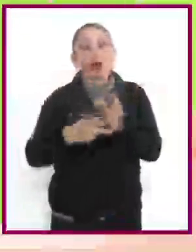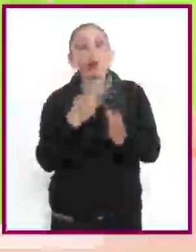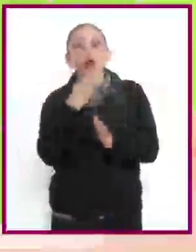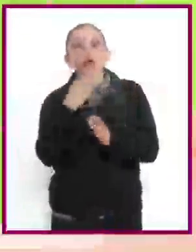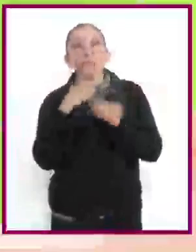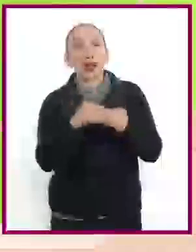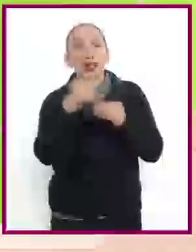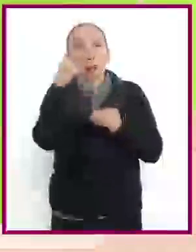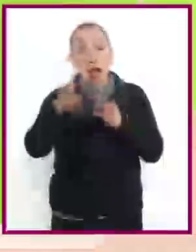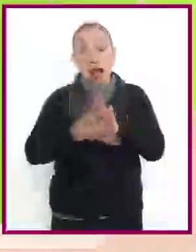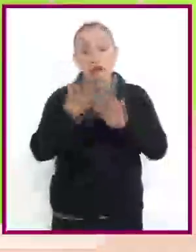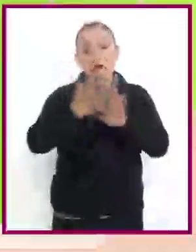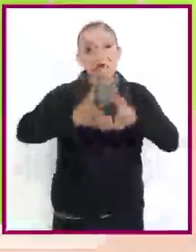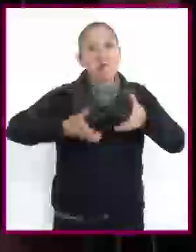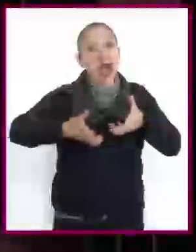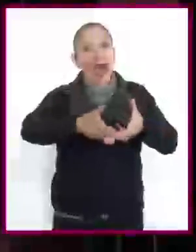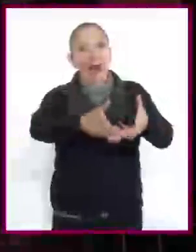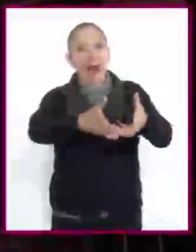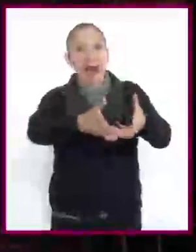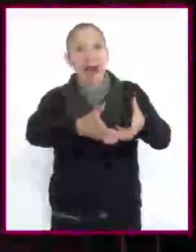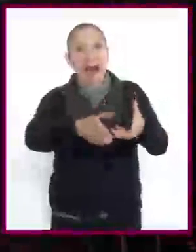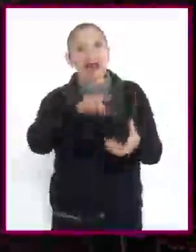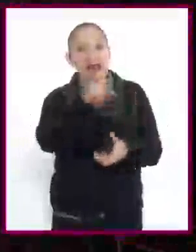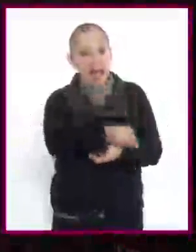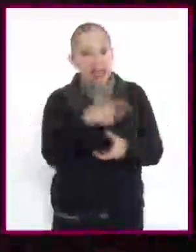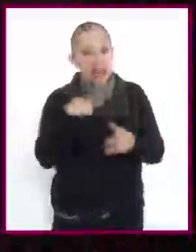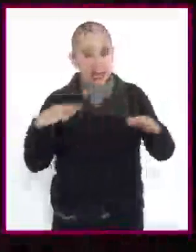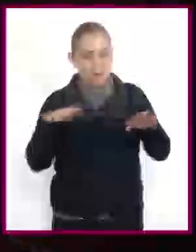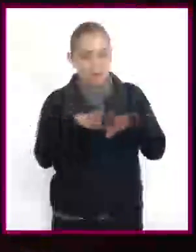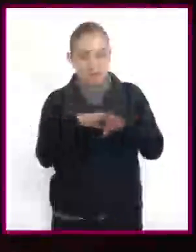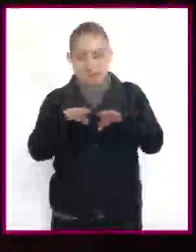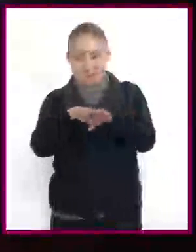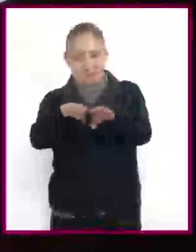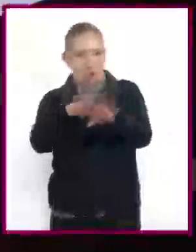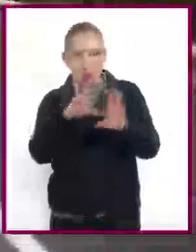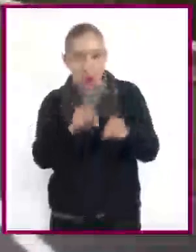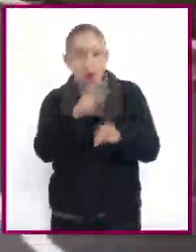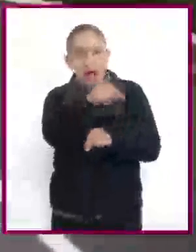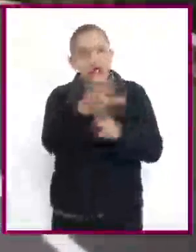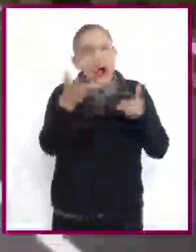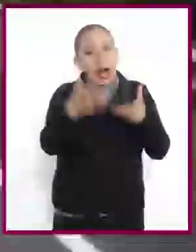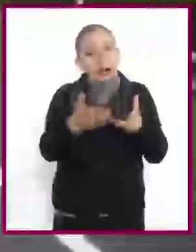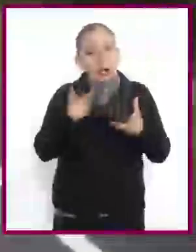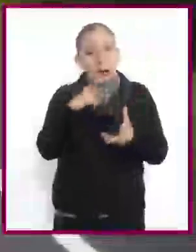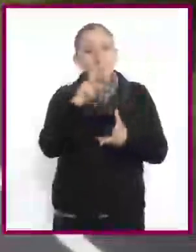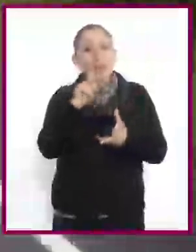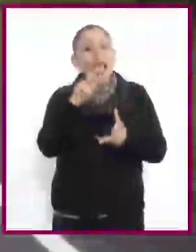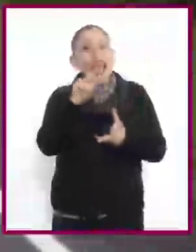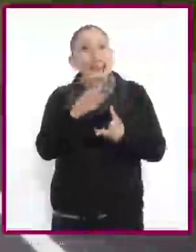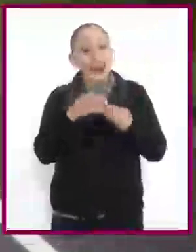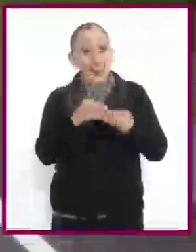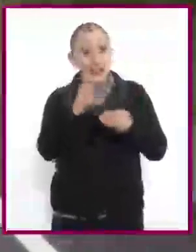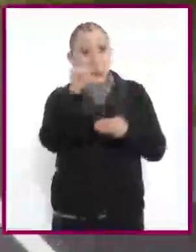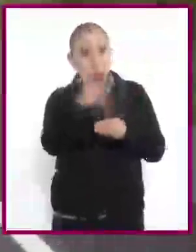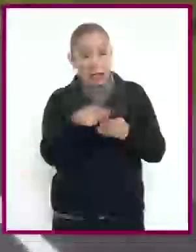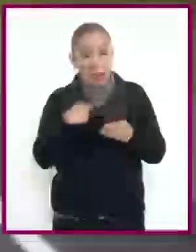de residuos de plástico, sino también en la reducción de emisiones de CO2 al sustituir el asfalto